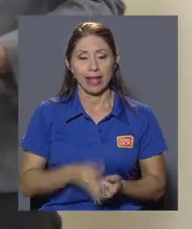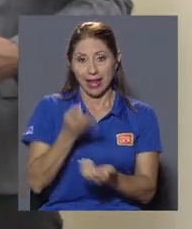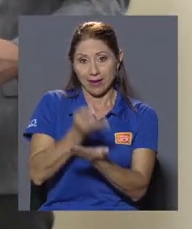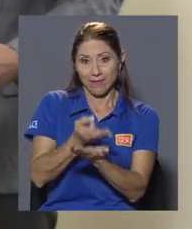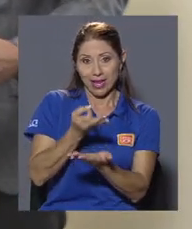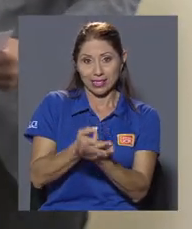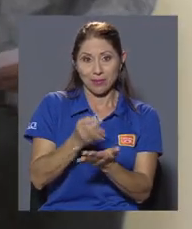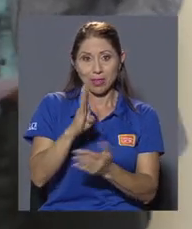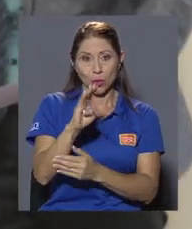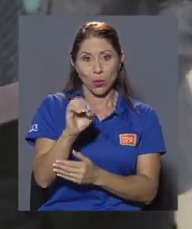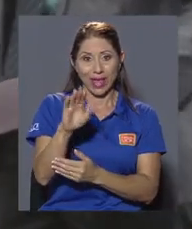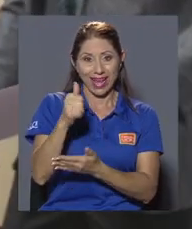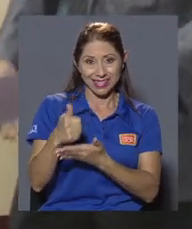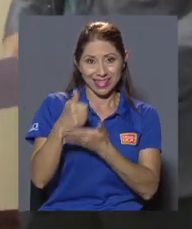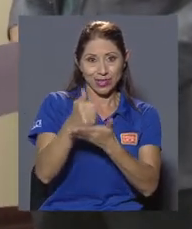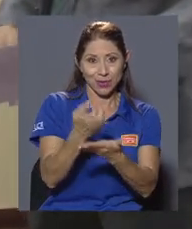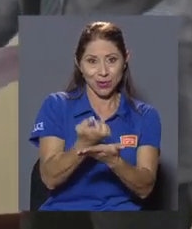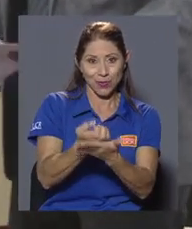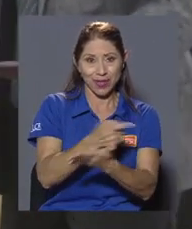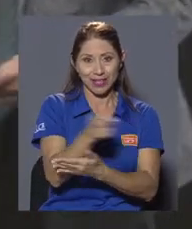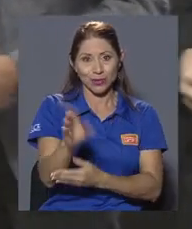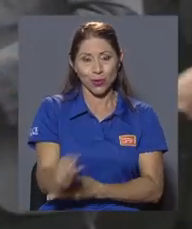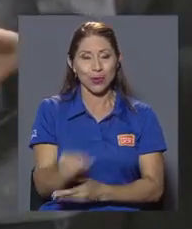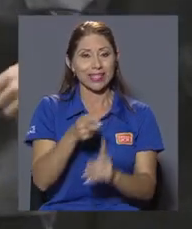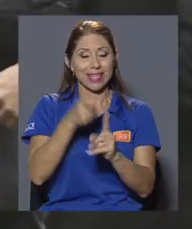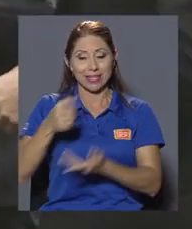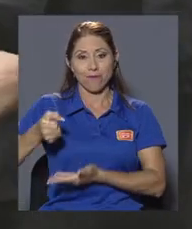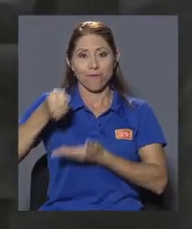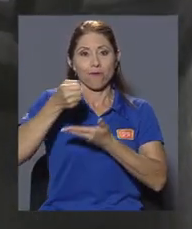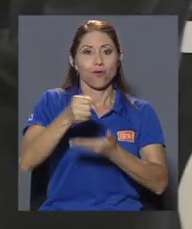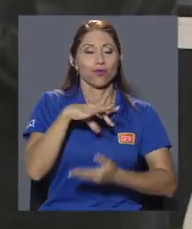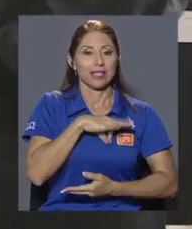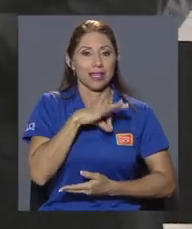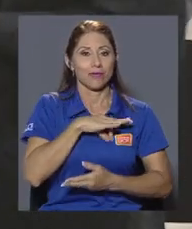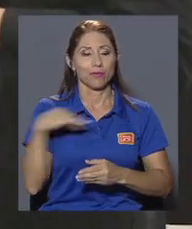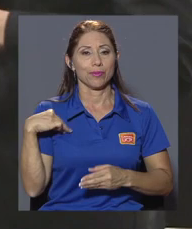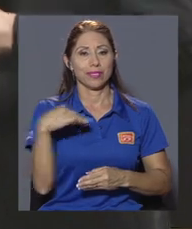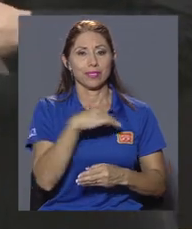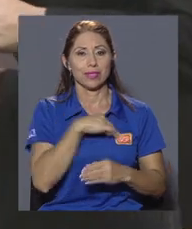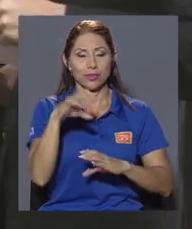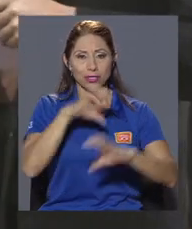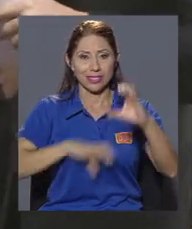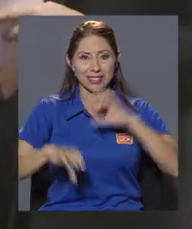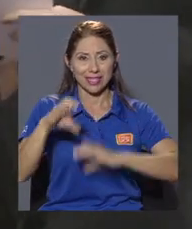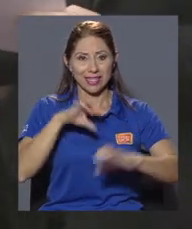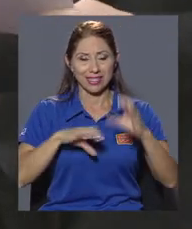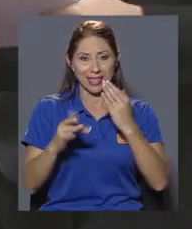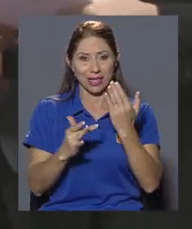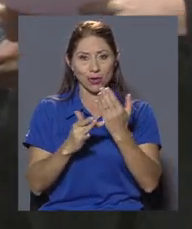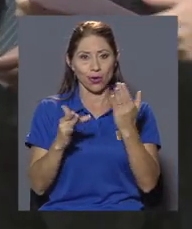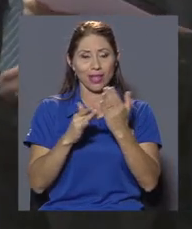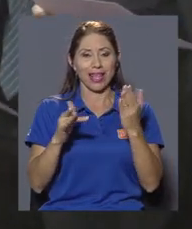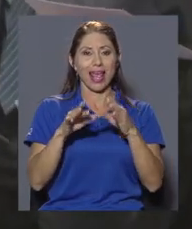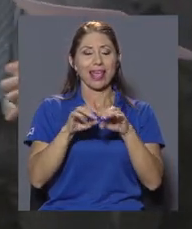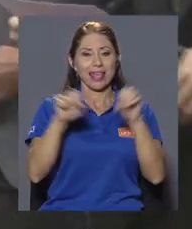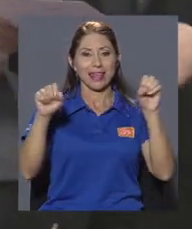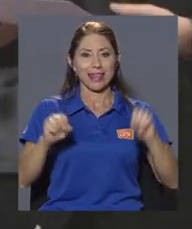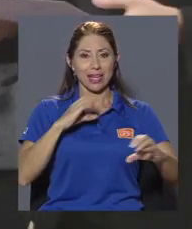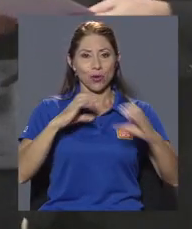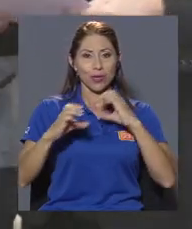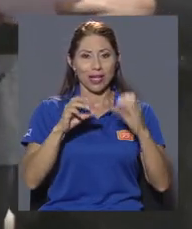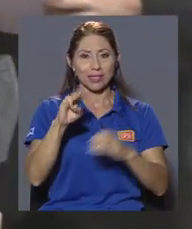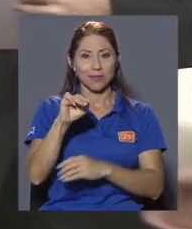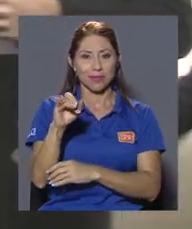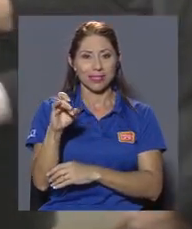El financiamiento de las becas para estos jóvenes proviene del Fondo de Incentivos del Ministerio de Ciencia, Tecnología y Telecomunicaciones, MICIT.